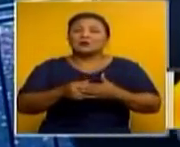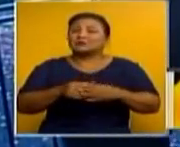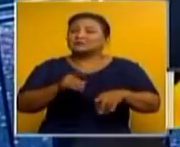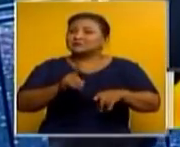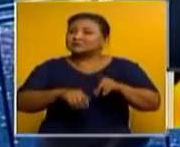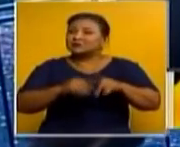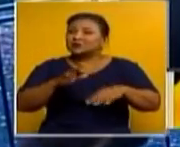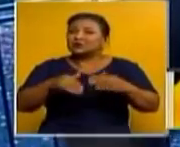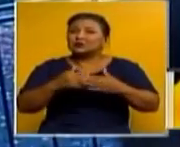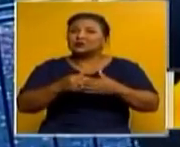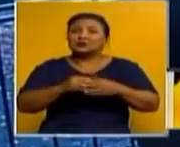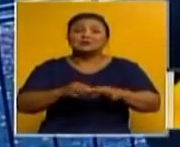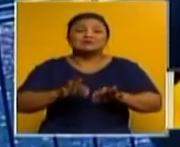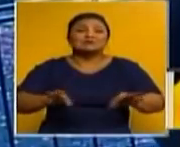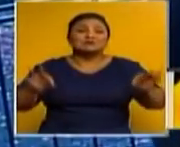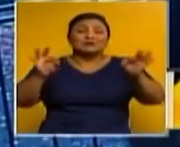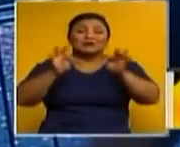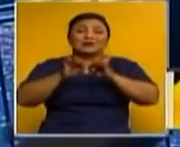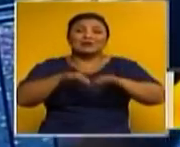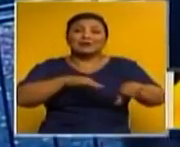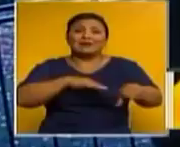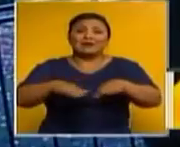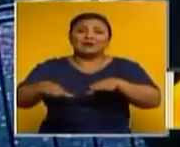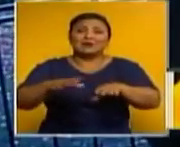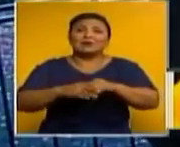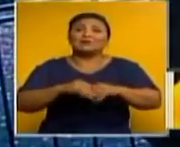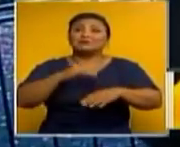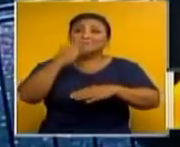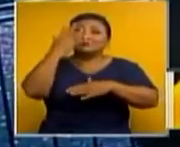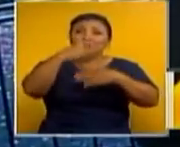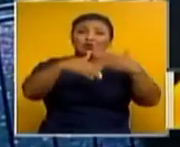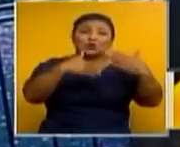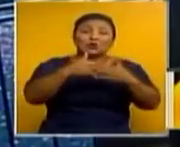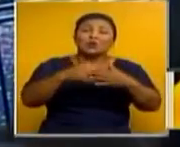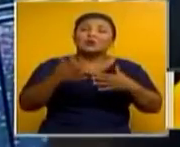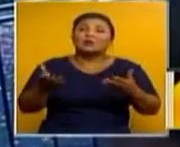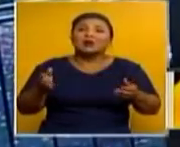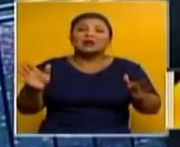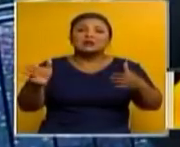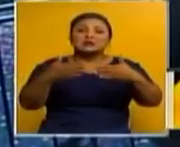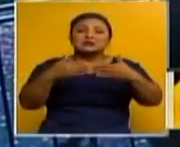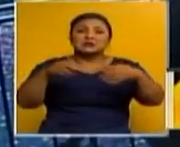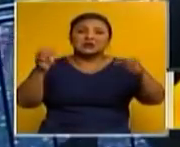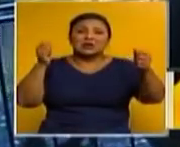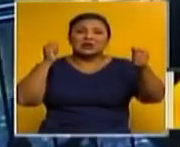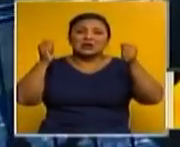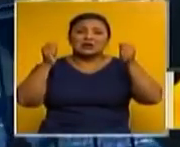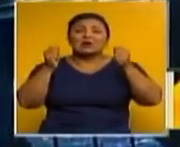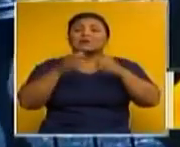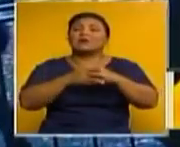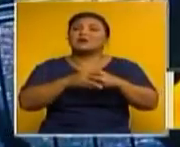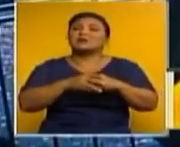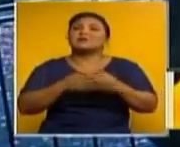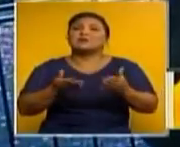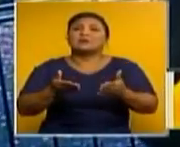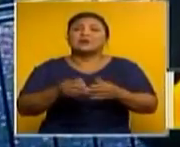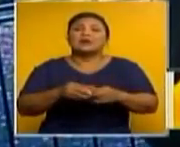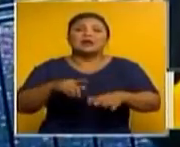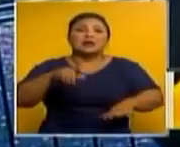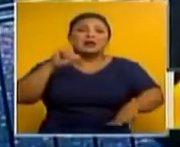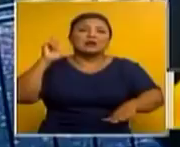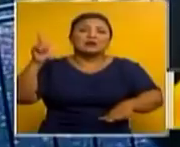televidentes, se ha notado una importante actividad de buen ambiente por el cierre de la campaña del Sí. Esto con el movimiento justamente que ha